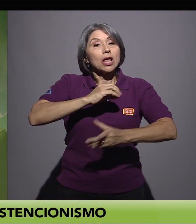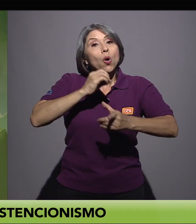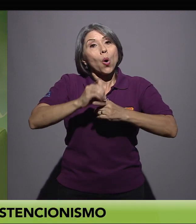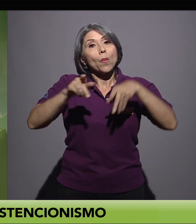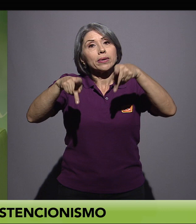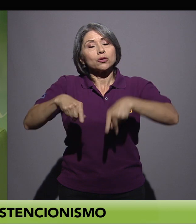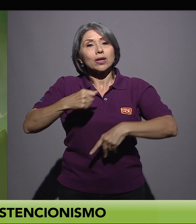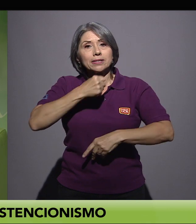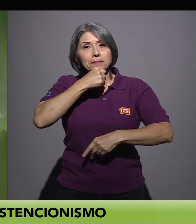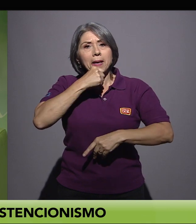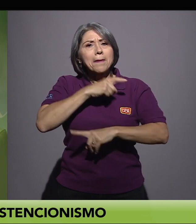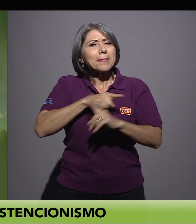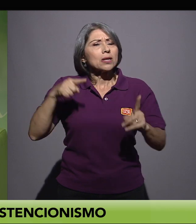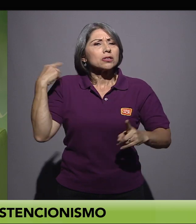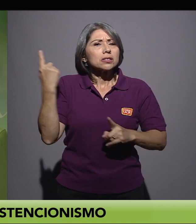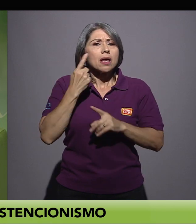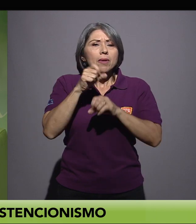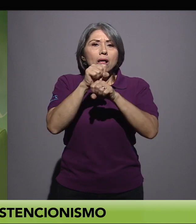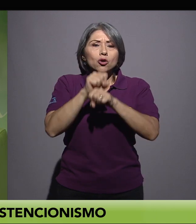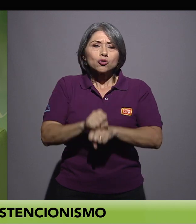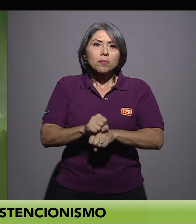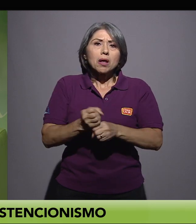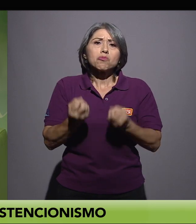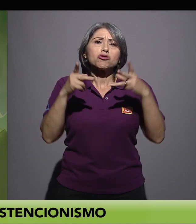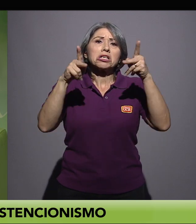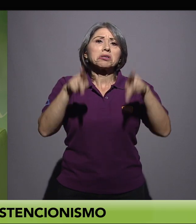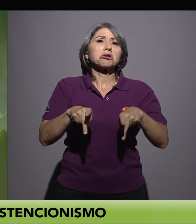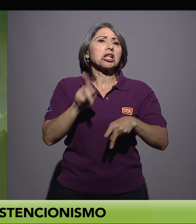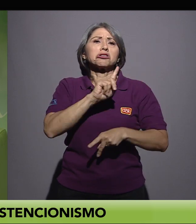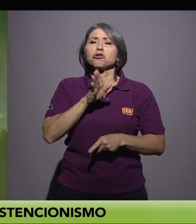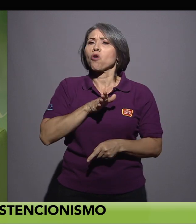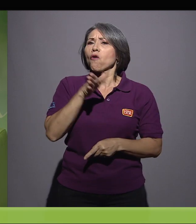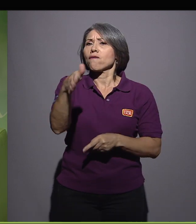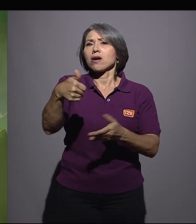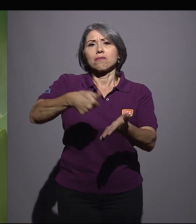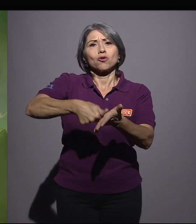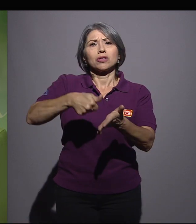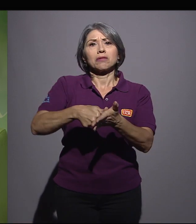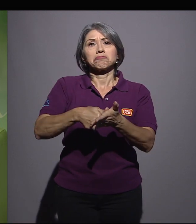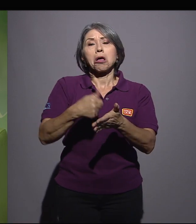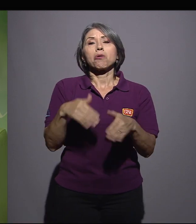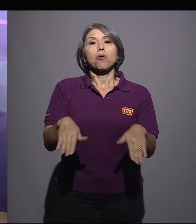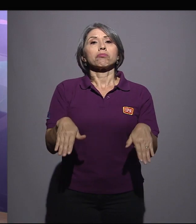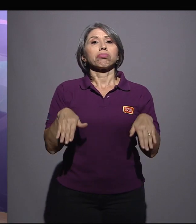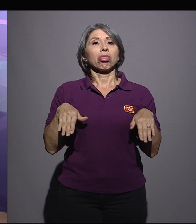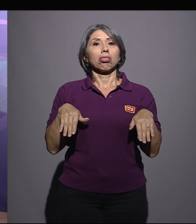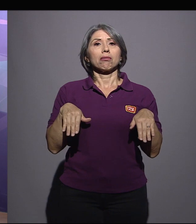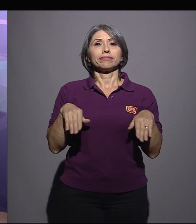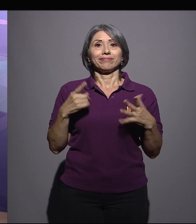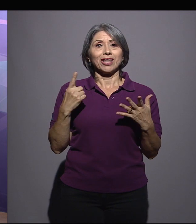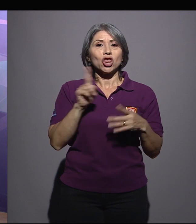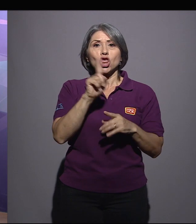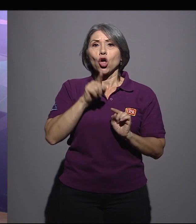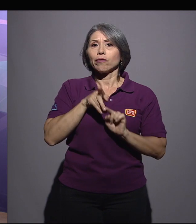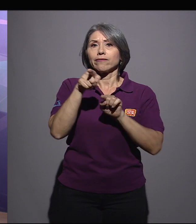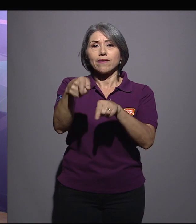una tendencia a el abstencionismo en estas elecciones para los gobiernos